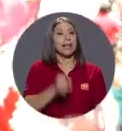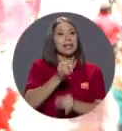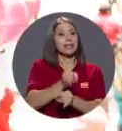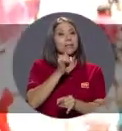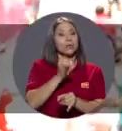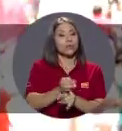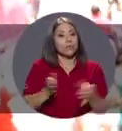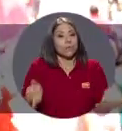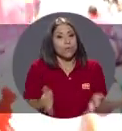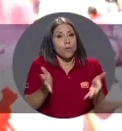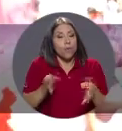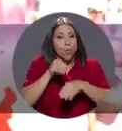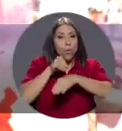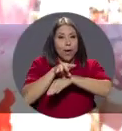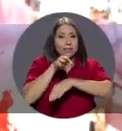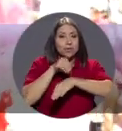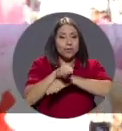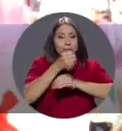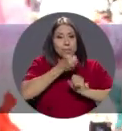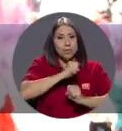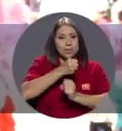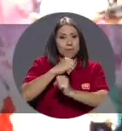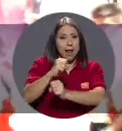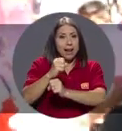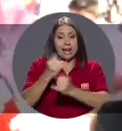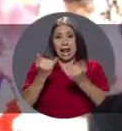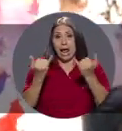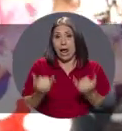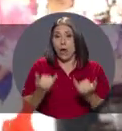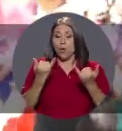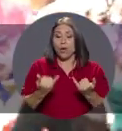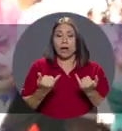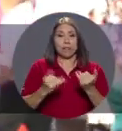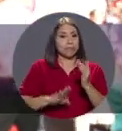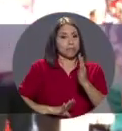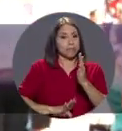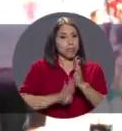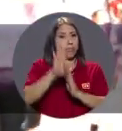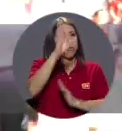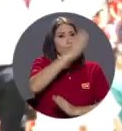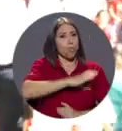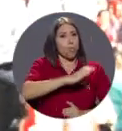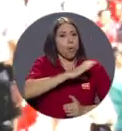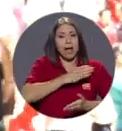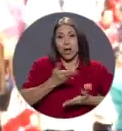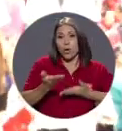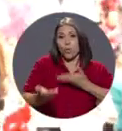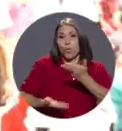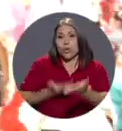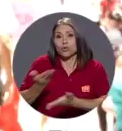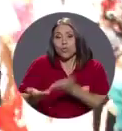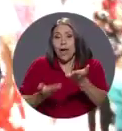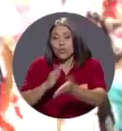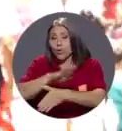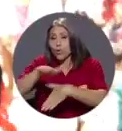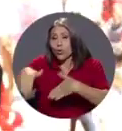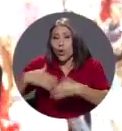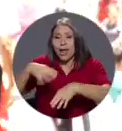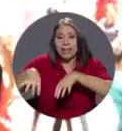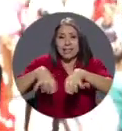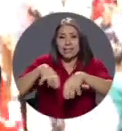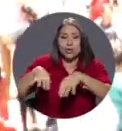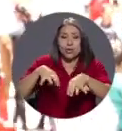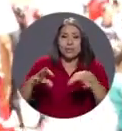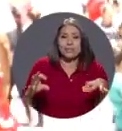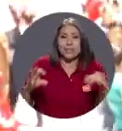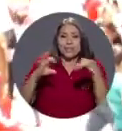El Instituto de Fomento y Asesoría Municipal está dando un salto cualitativo, coadyuvando todas las acciones que tienen que ver